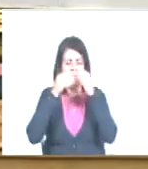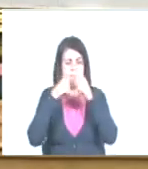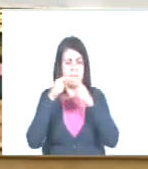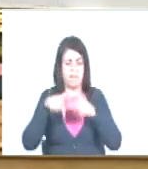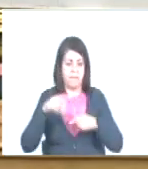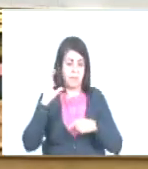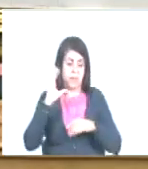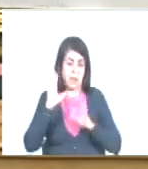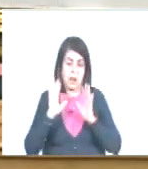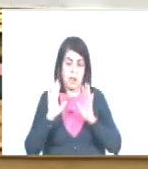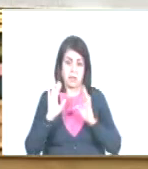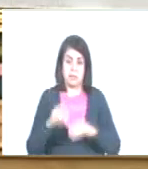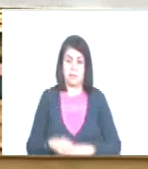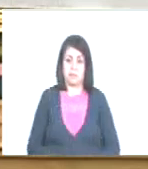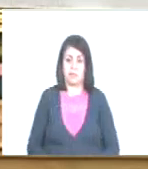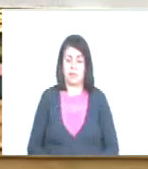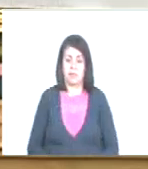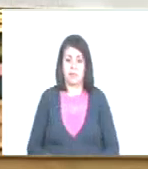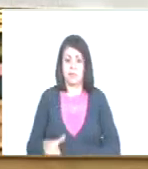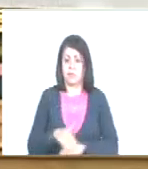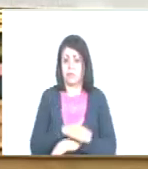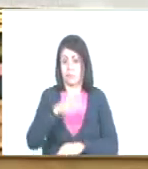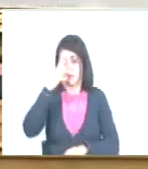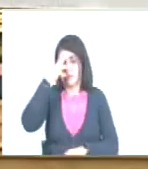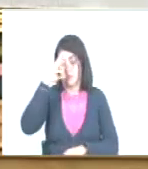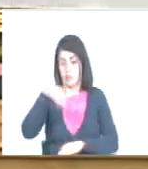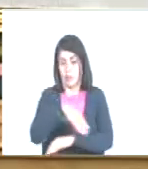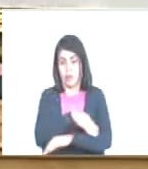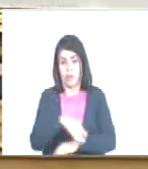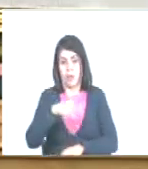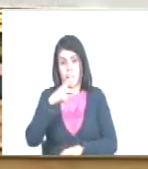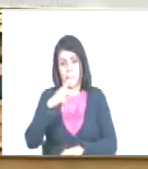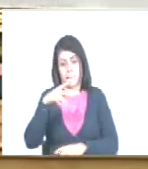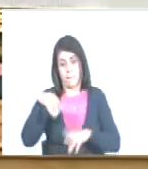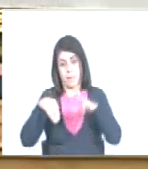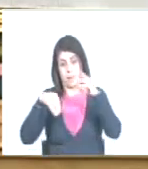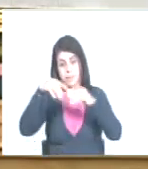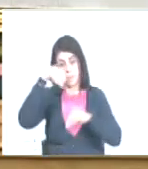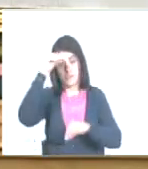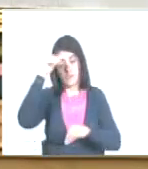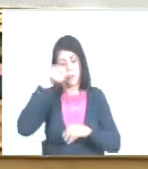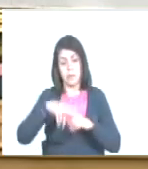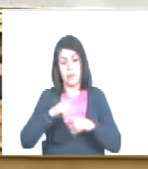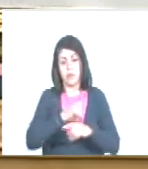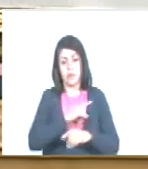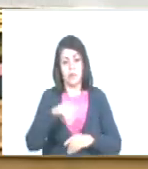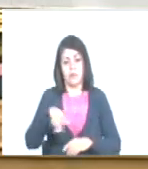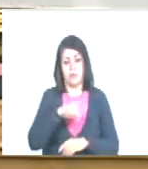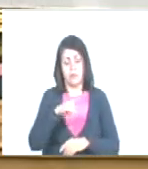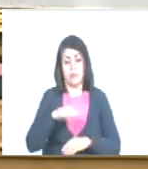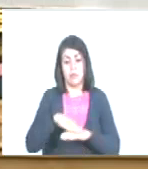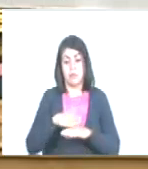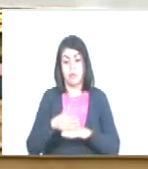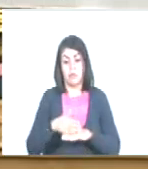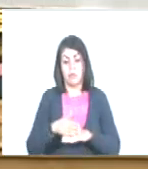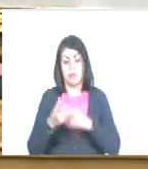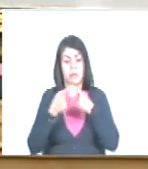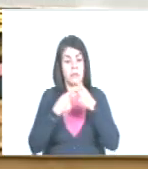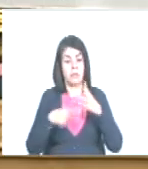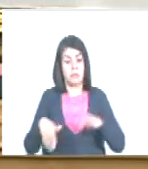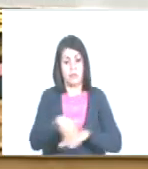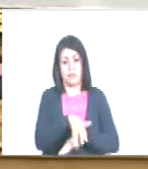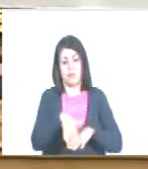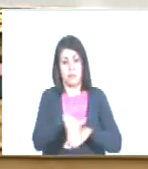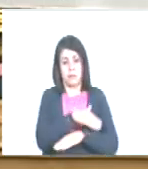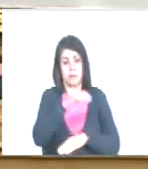en la avenida Bolívar, la avenida México, la avenida Panteón, la avenida Universidad, las distintas